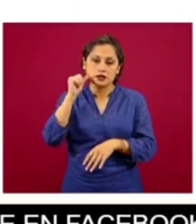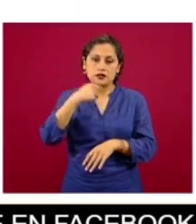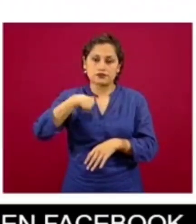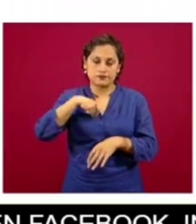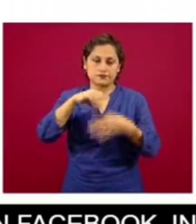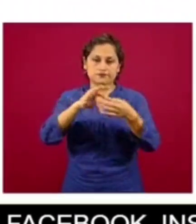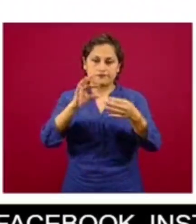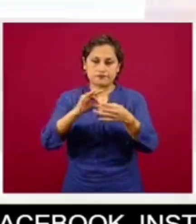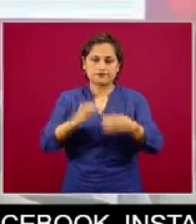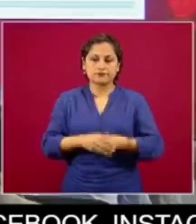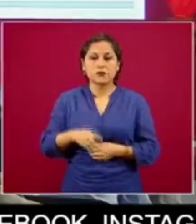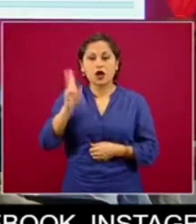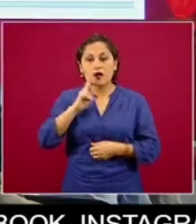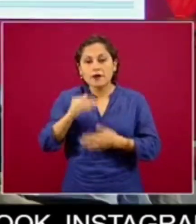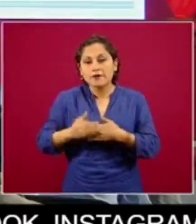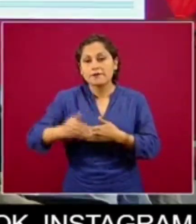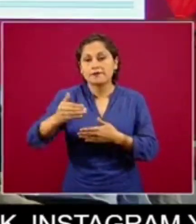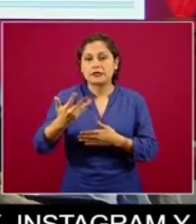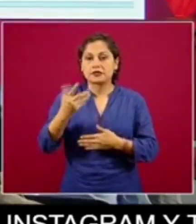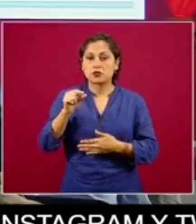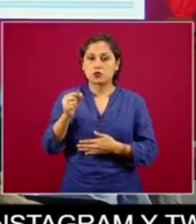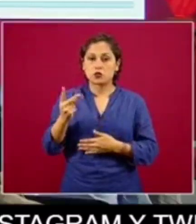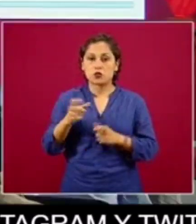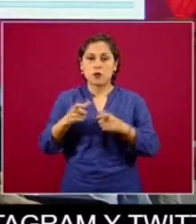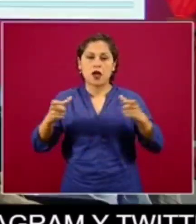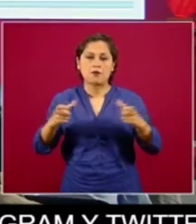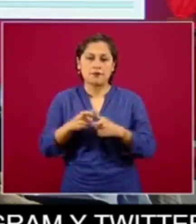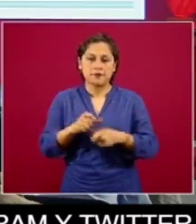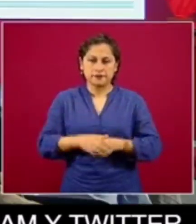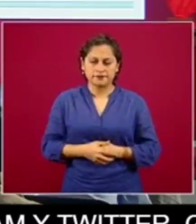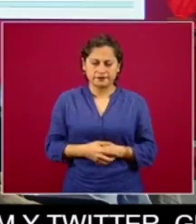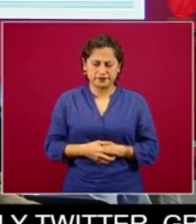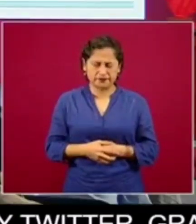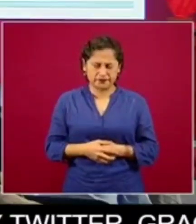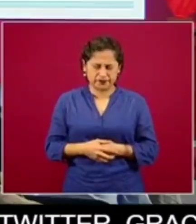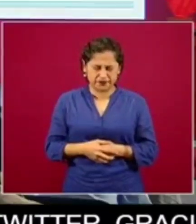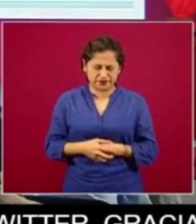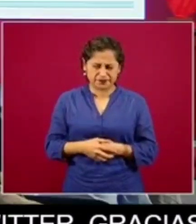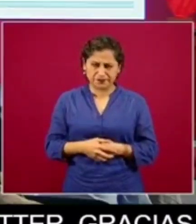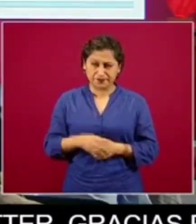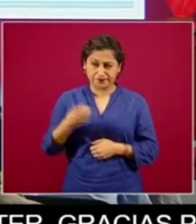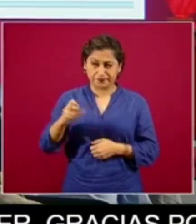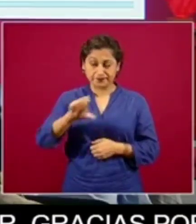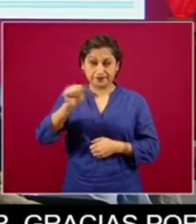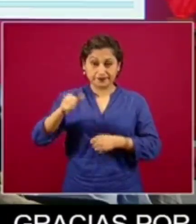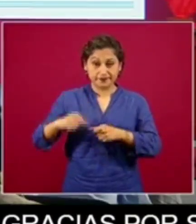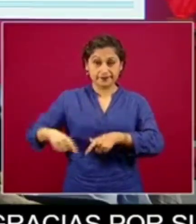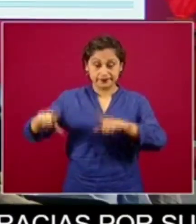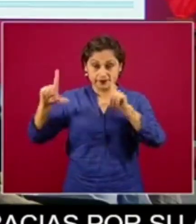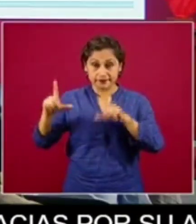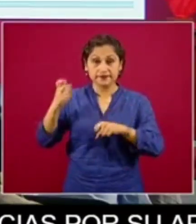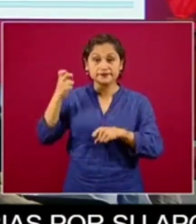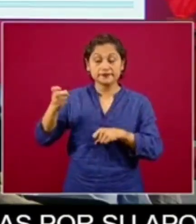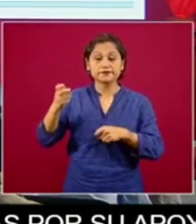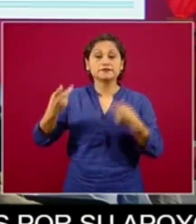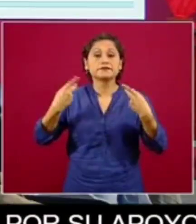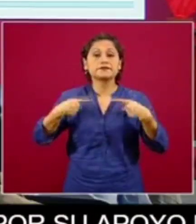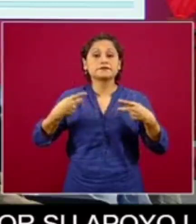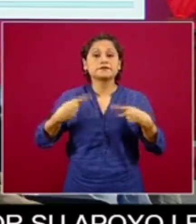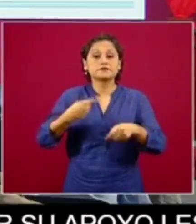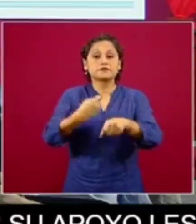este 2.5%. La siguiente diapositiva es nuestra curva de pacientes